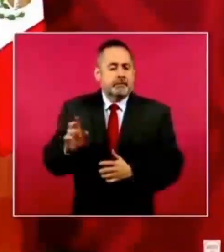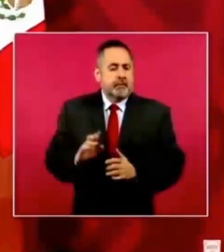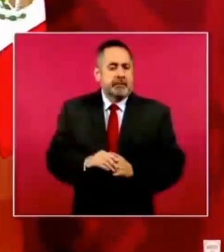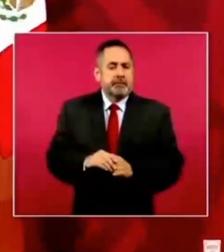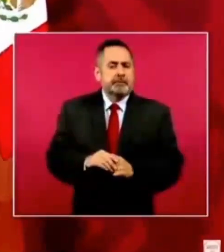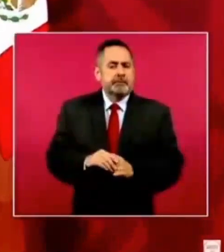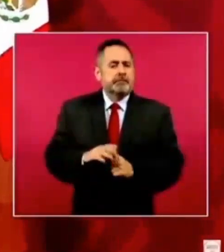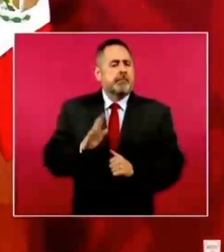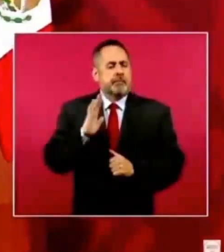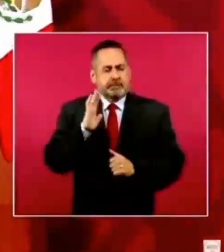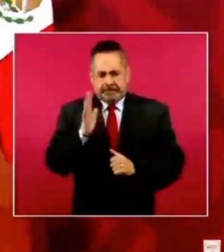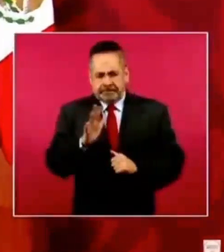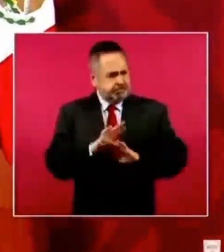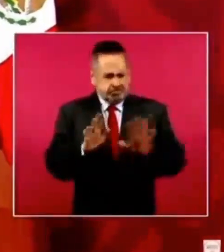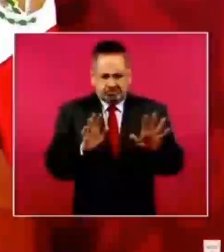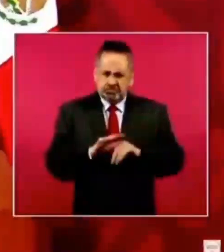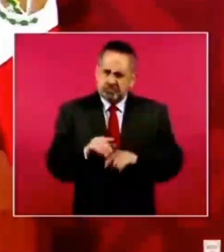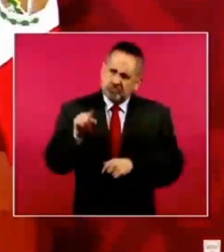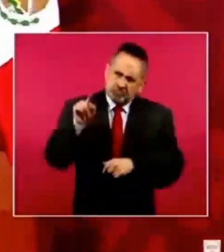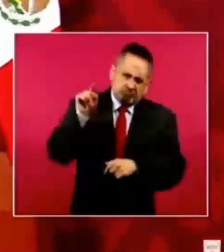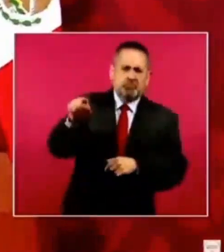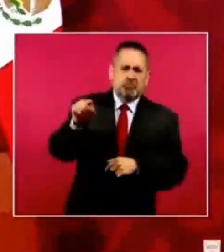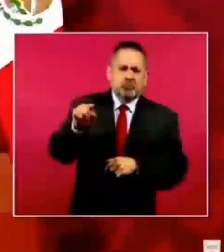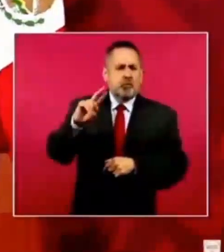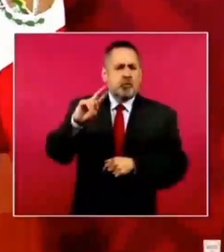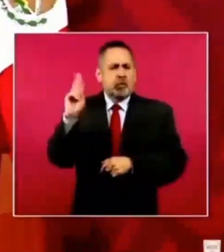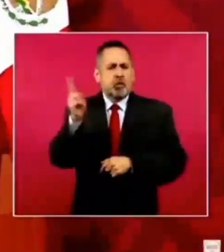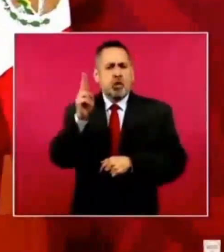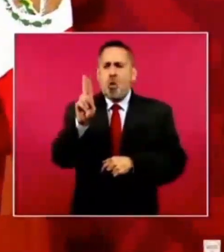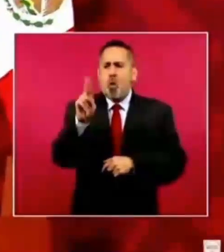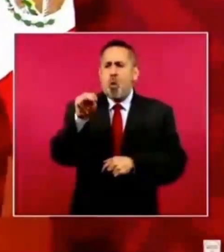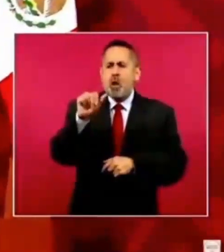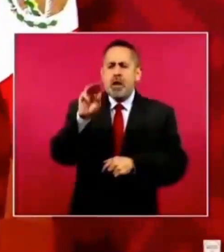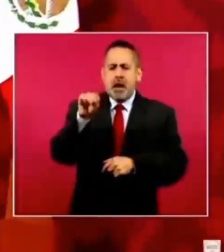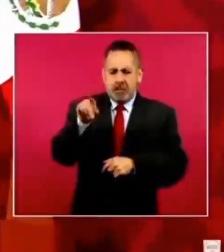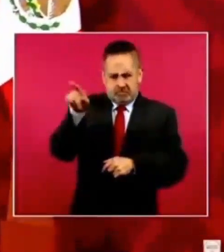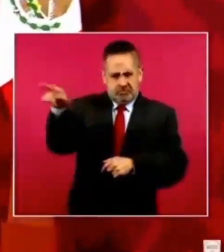está pidiendo que la UNAM investigue,